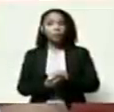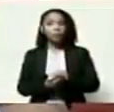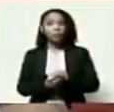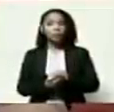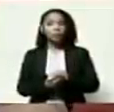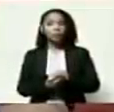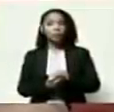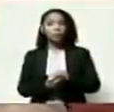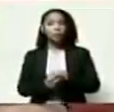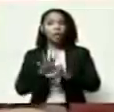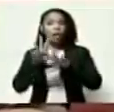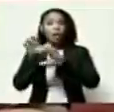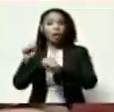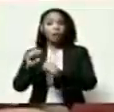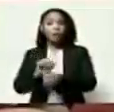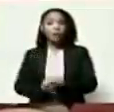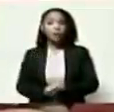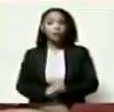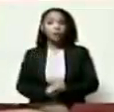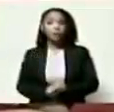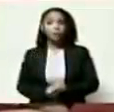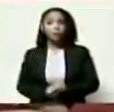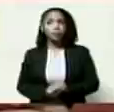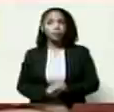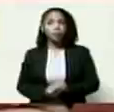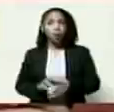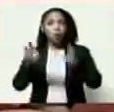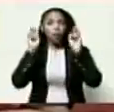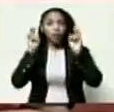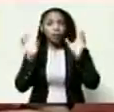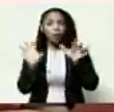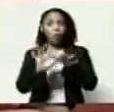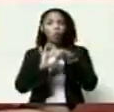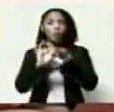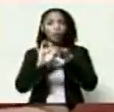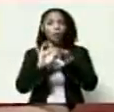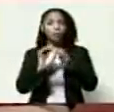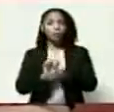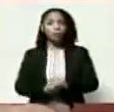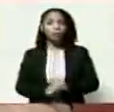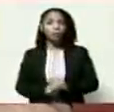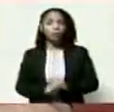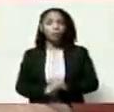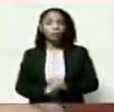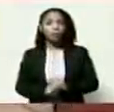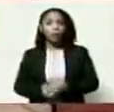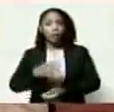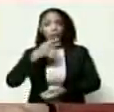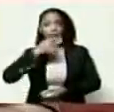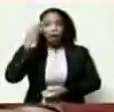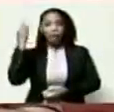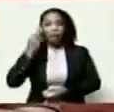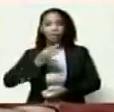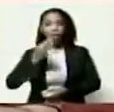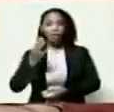las alcances, ¿no? Con el tema de la unidad, en verdad,